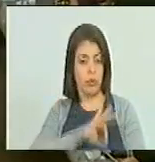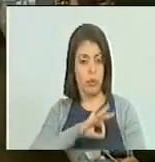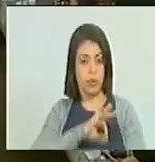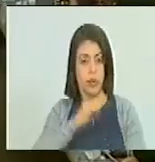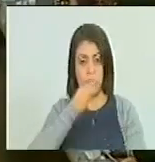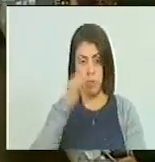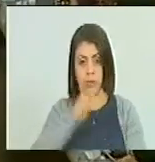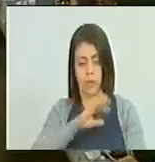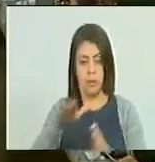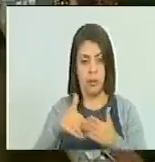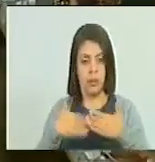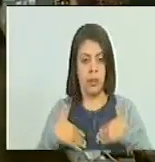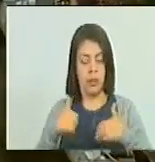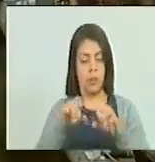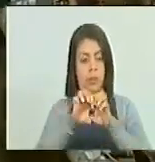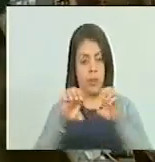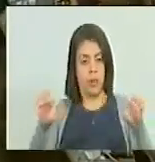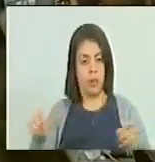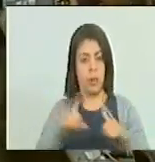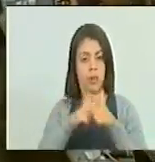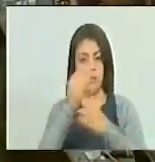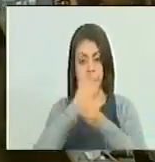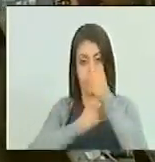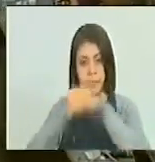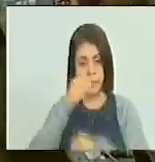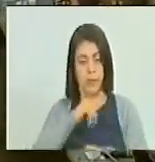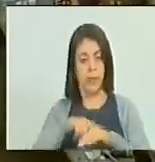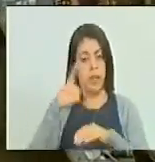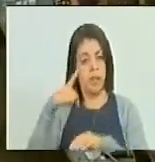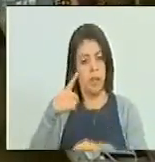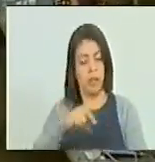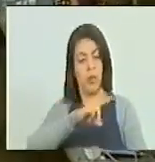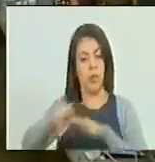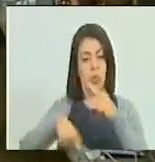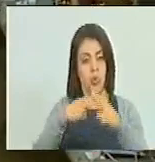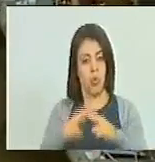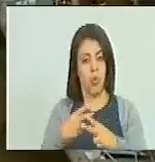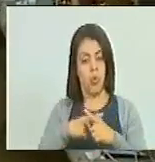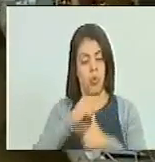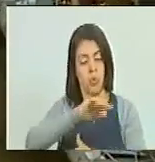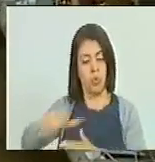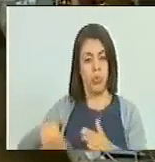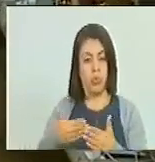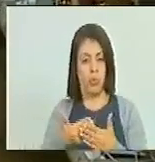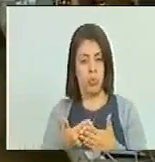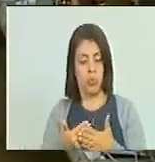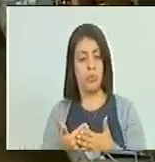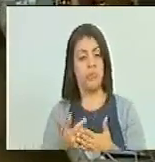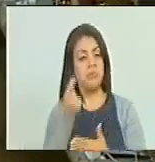para garantizar que la salud, la educación, la alimentación sean derechos universales y a las que todos,